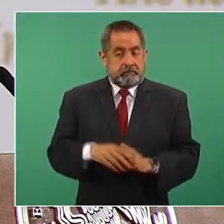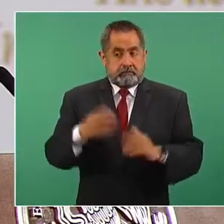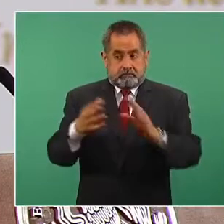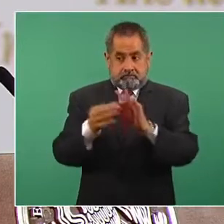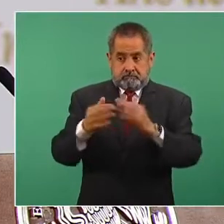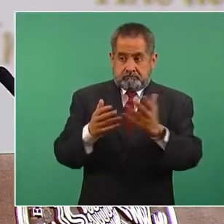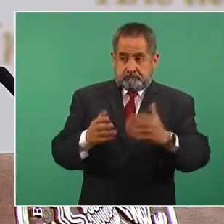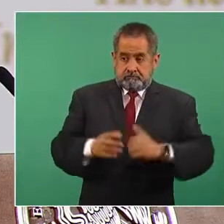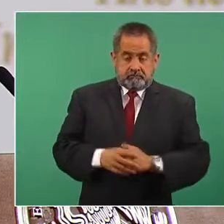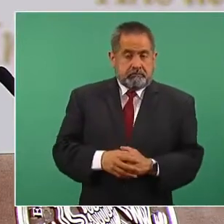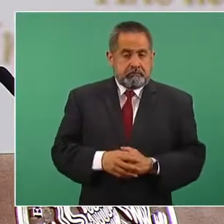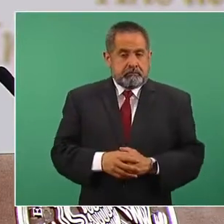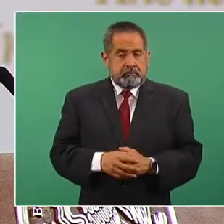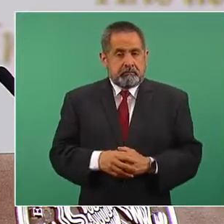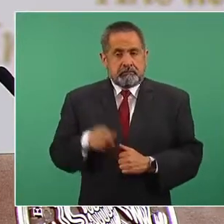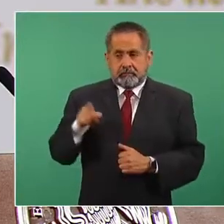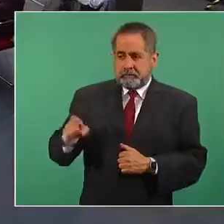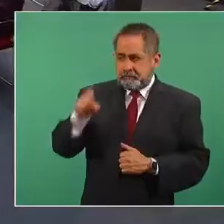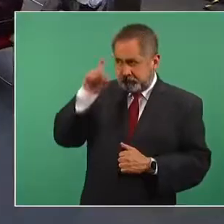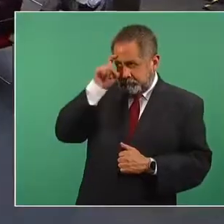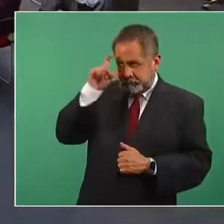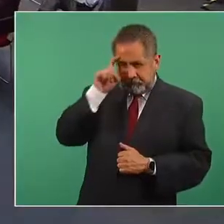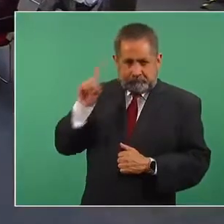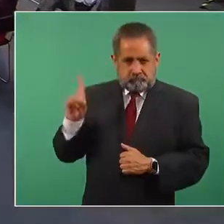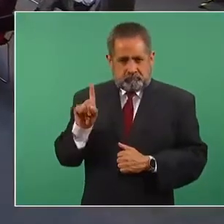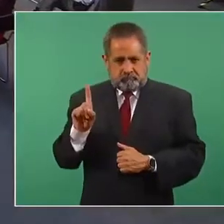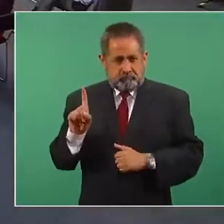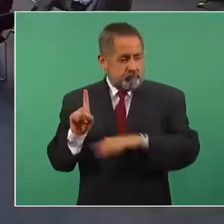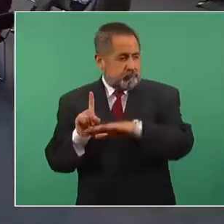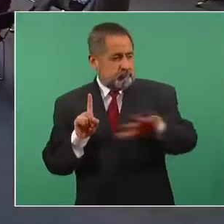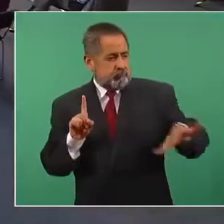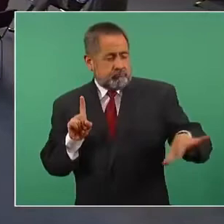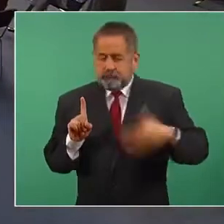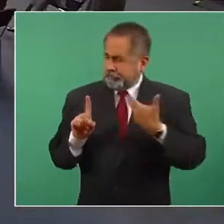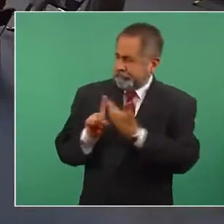Entonces, él ha estado expuesto, tiene que